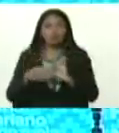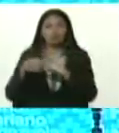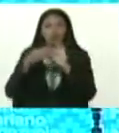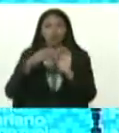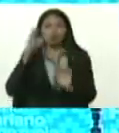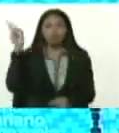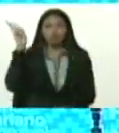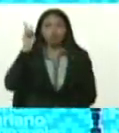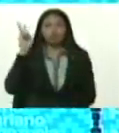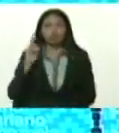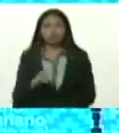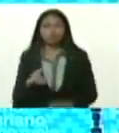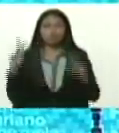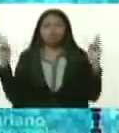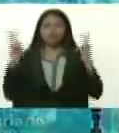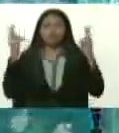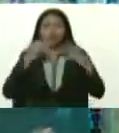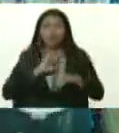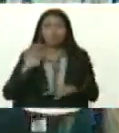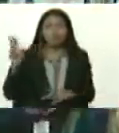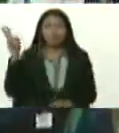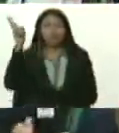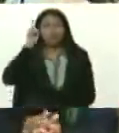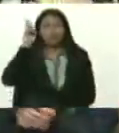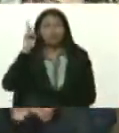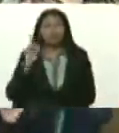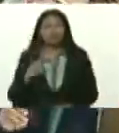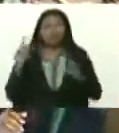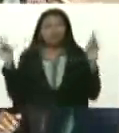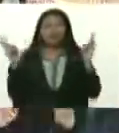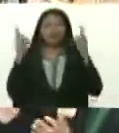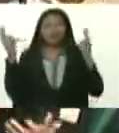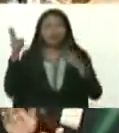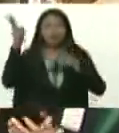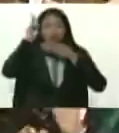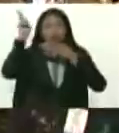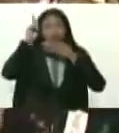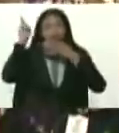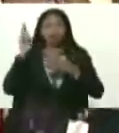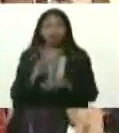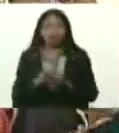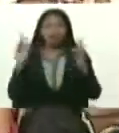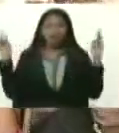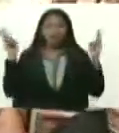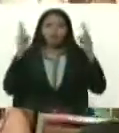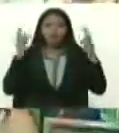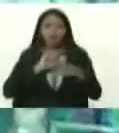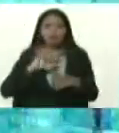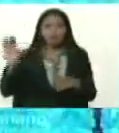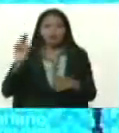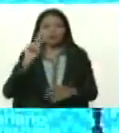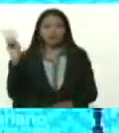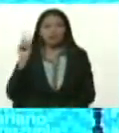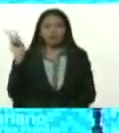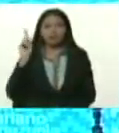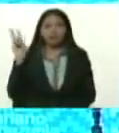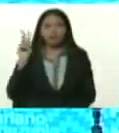de Venezuela. ¡Que viva la patria india! ¡Que viva Huaycaipuro! ¡Que viva la patria